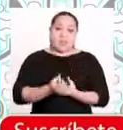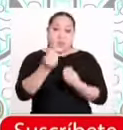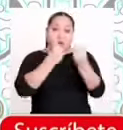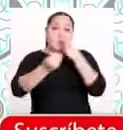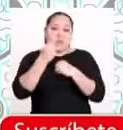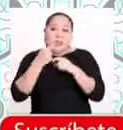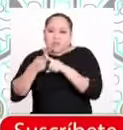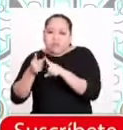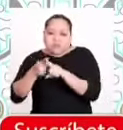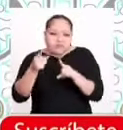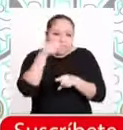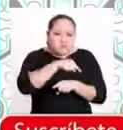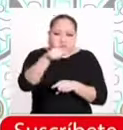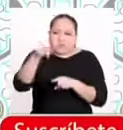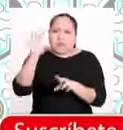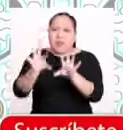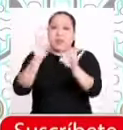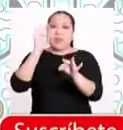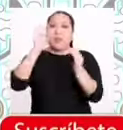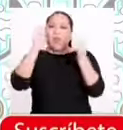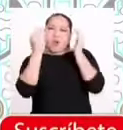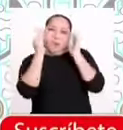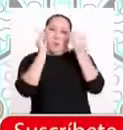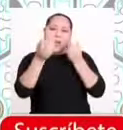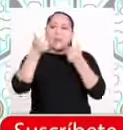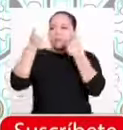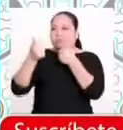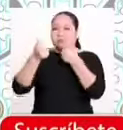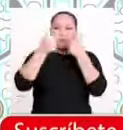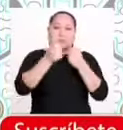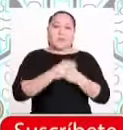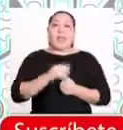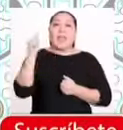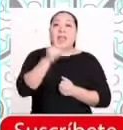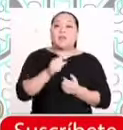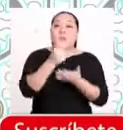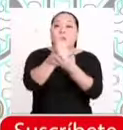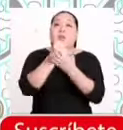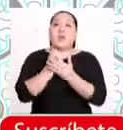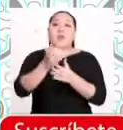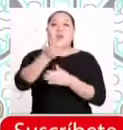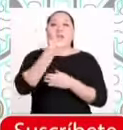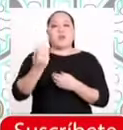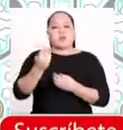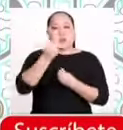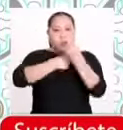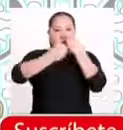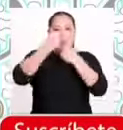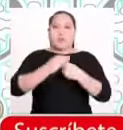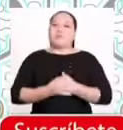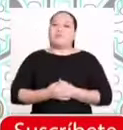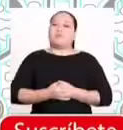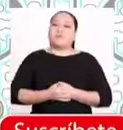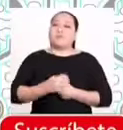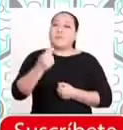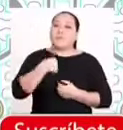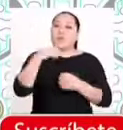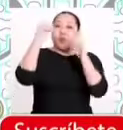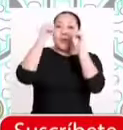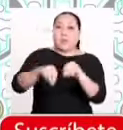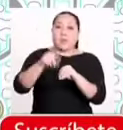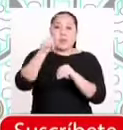entre los que debes elegir para poder compararlos adecuadamente. Esto me va a ayudar mucho a mejorar mi alimentación. Les voy a